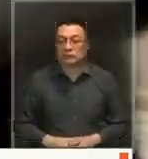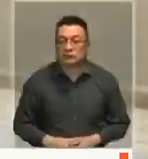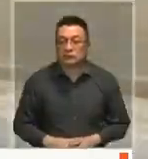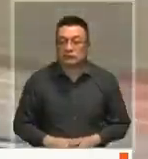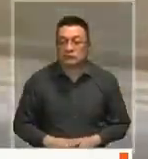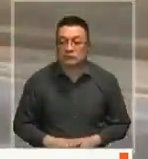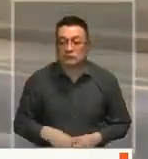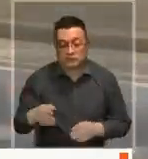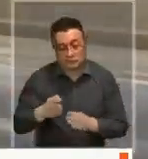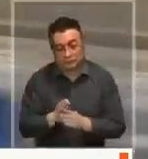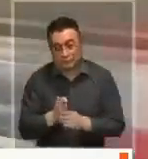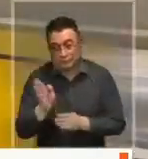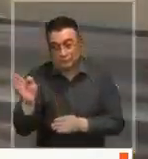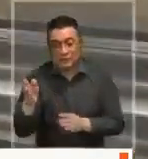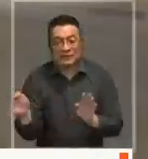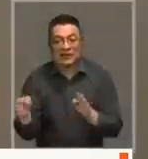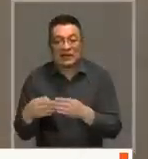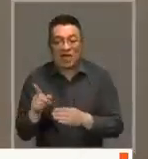Te la salió cerrada.